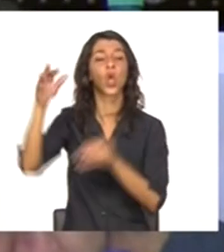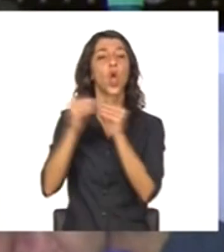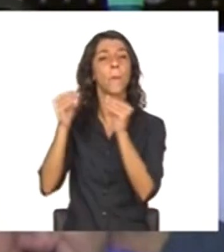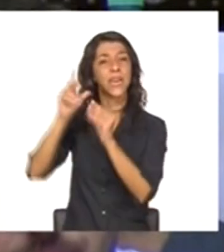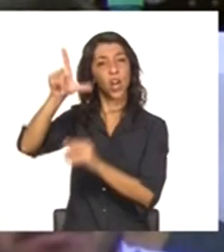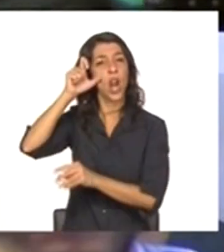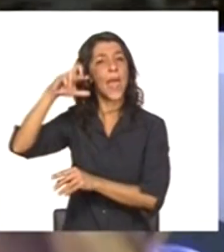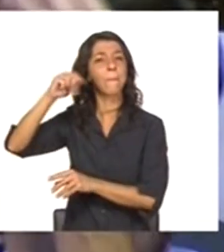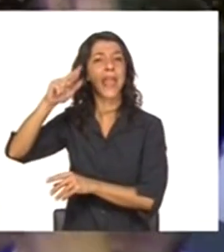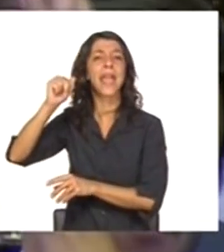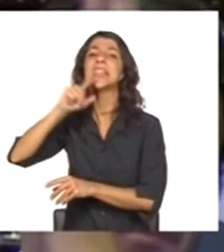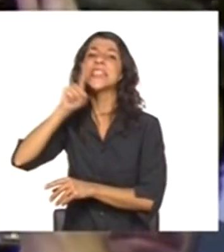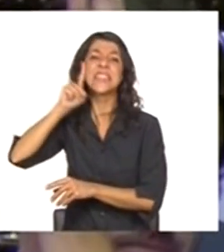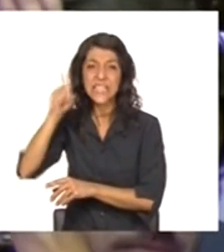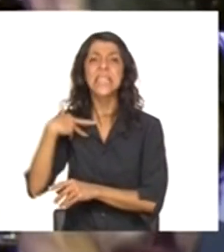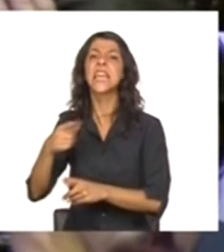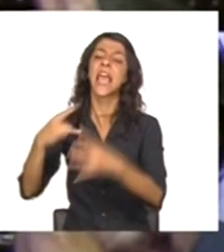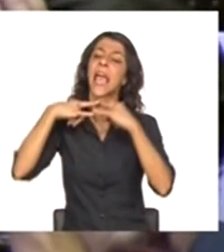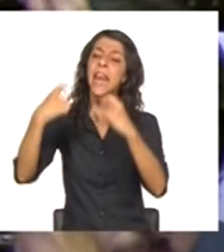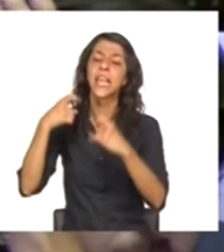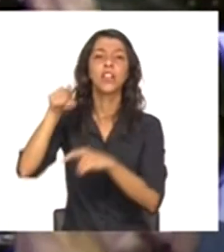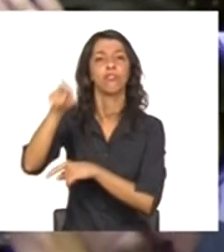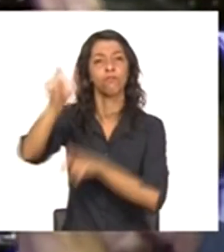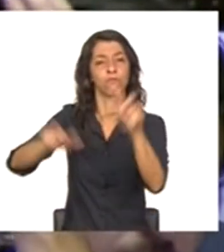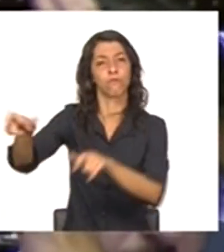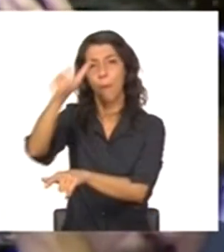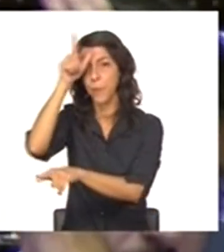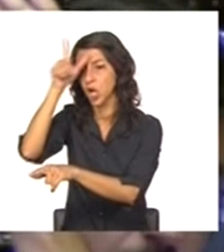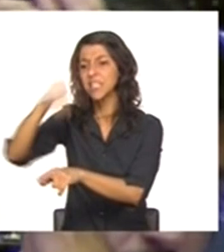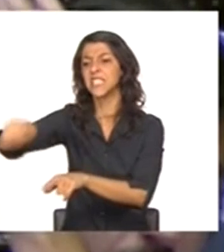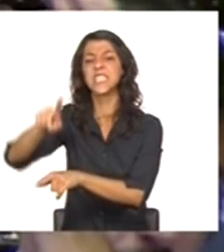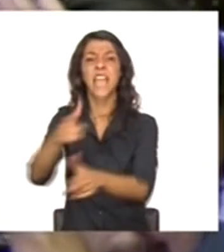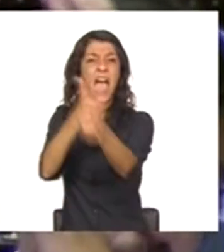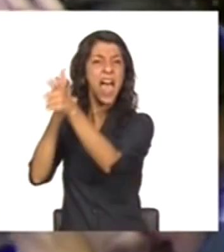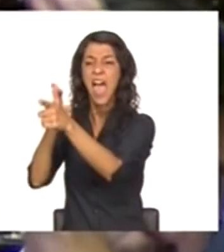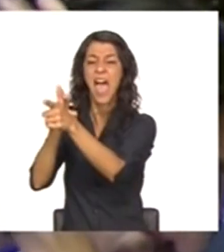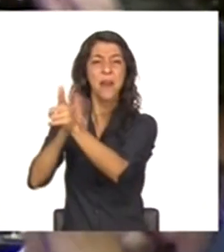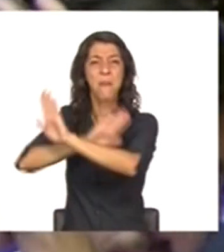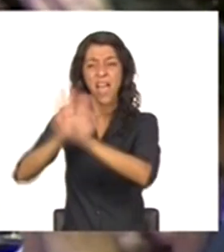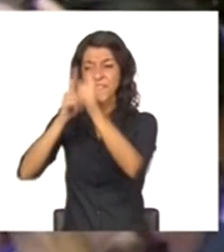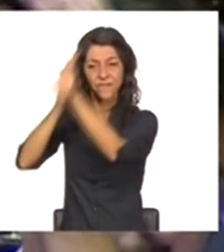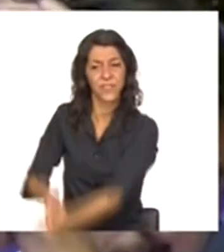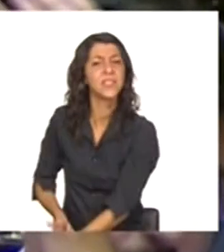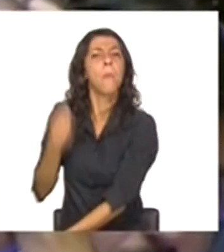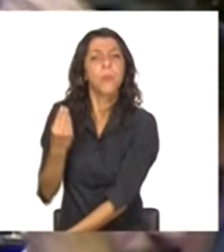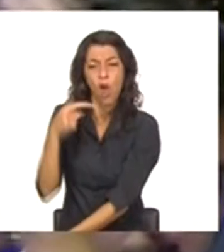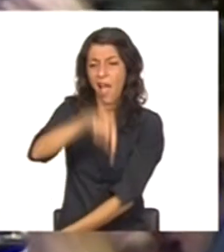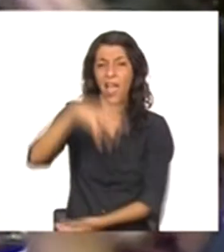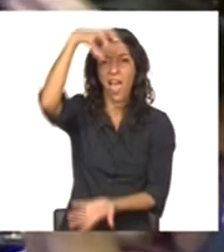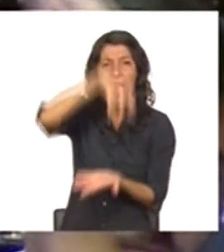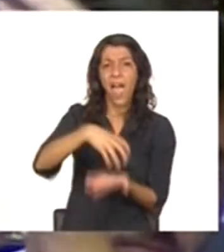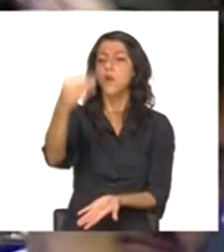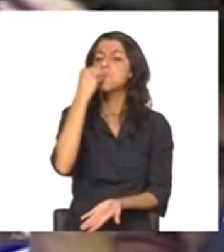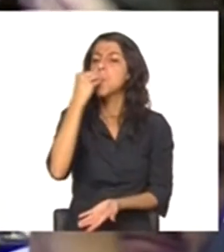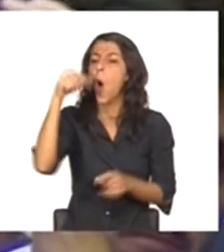le gritó a la policía que bajen las armas, que ahí solamente había pibes comiendo. Hoy le volvemos a decir, presidente, bajen las